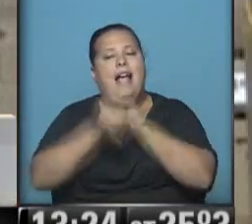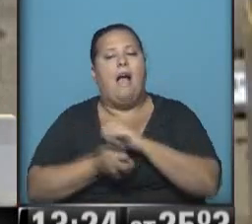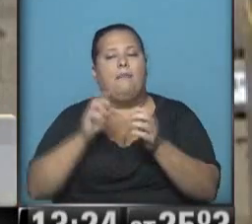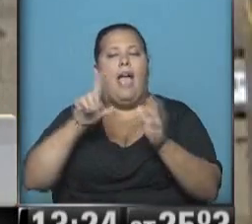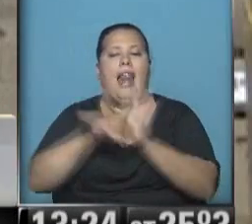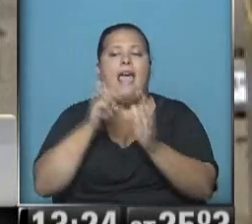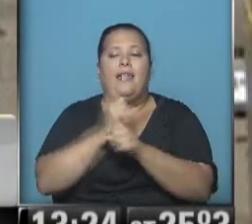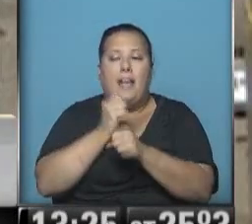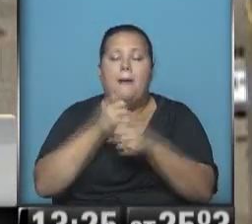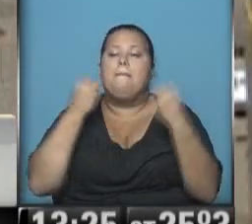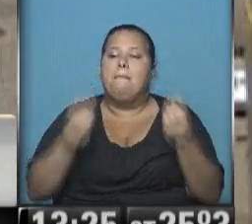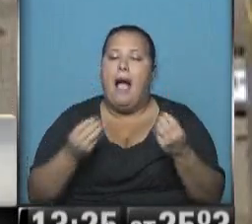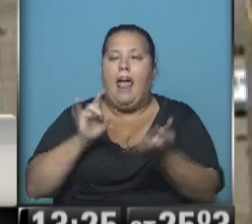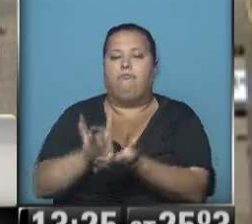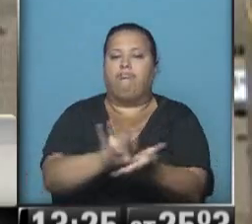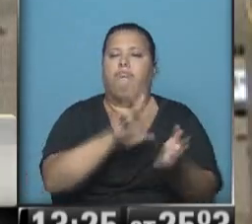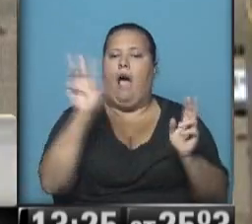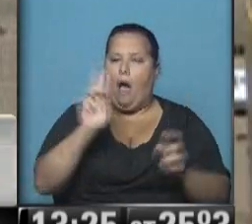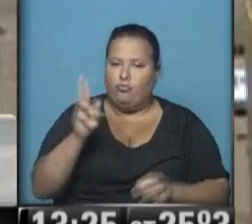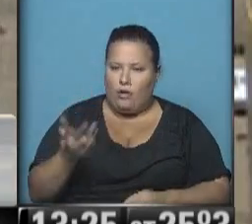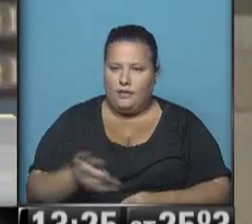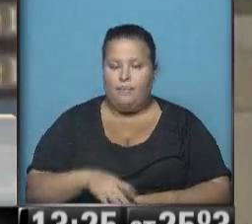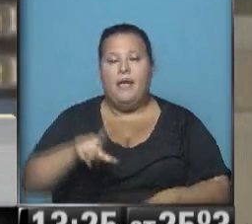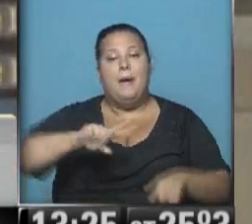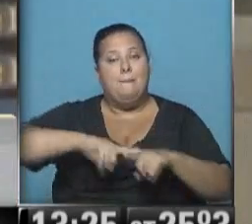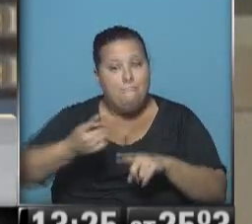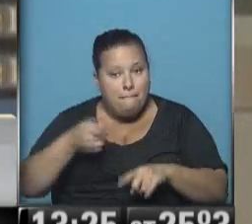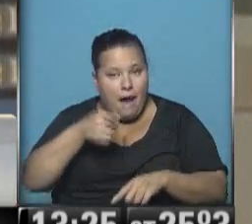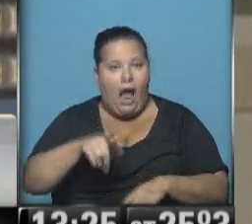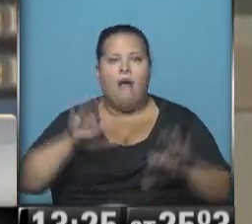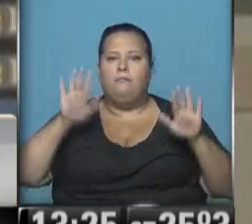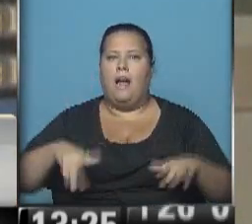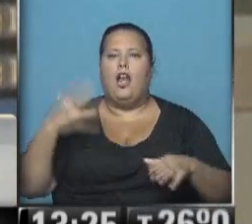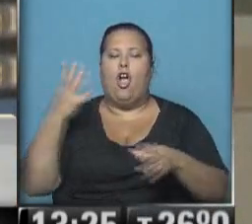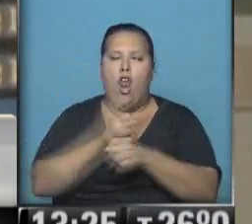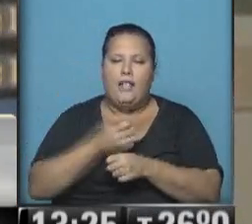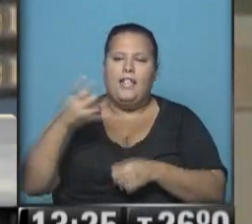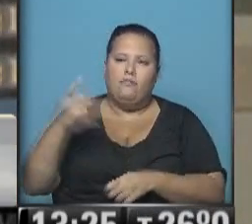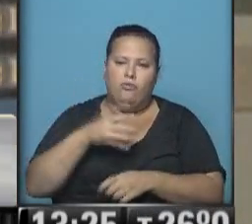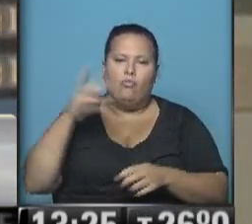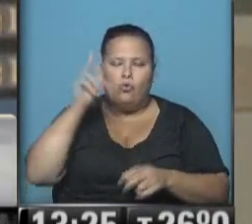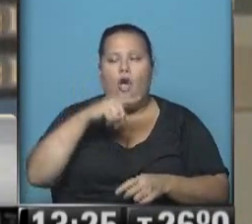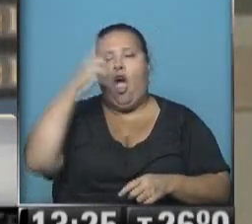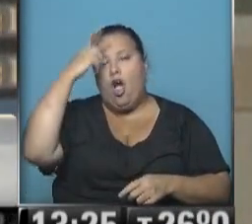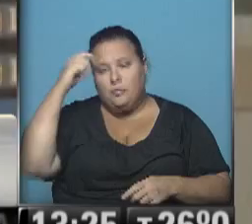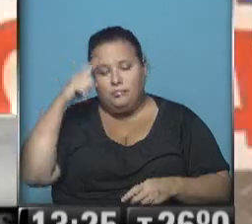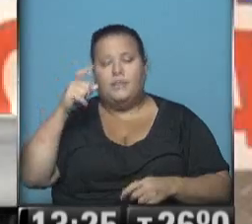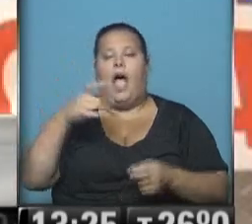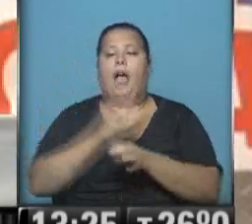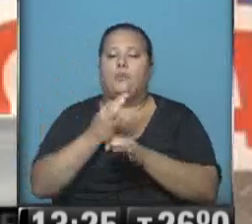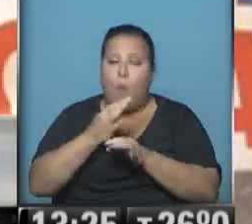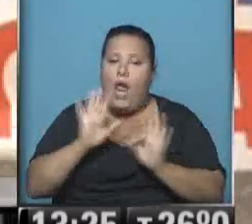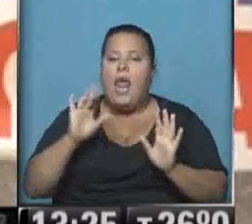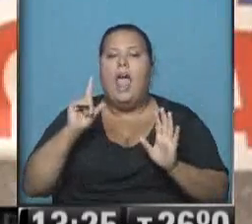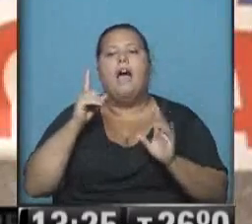laboral que permita los despidos. La medida de fuerza mantiene paralizado el transporte mientras que los hospitales y escuelas funcionan